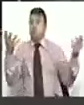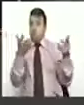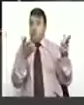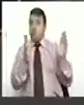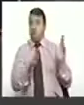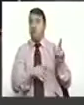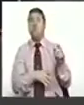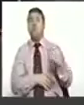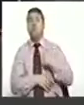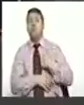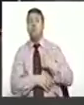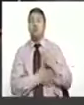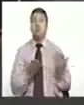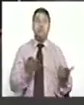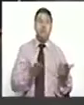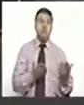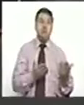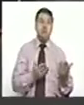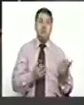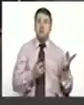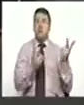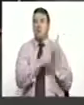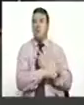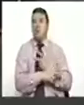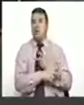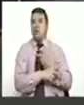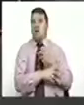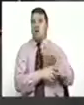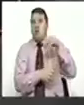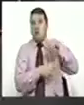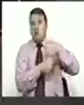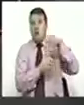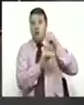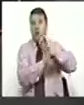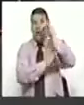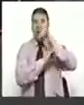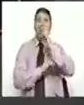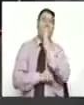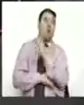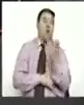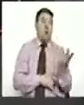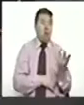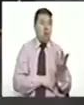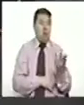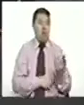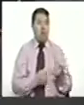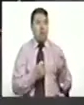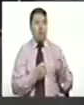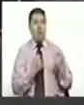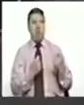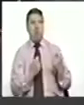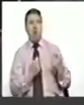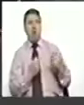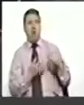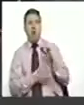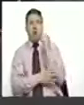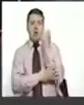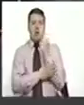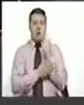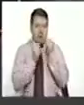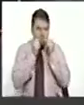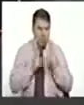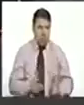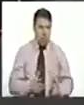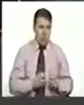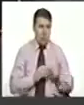que escojan entre seguir violando la ley doméstica y la ley internacional con la provocación de esa crisis